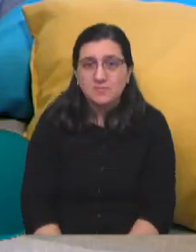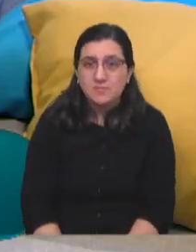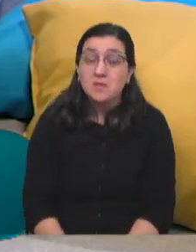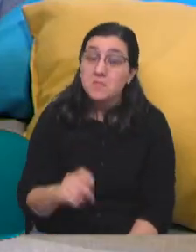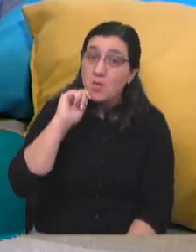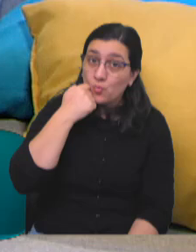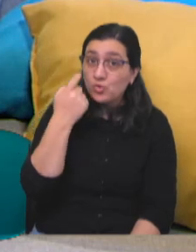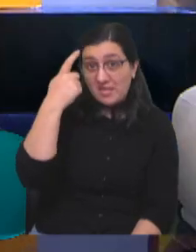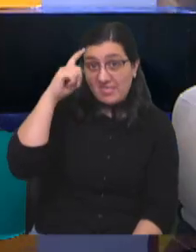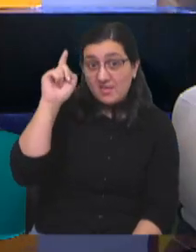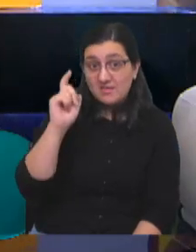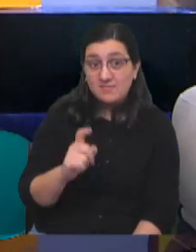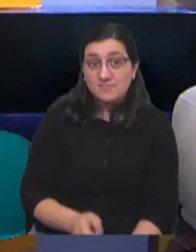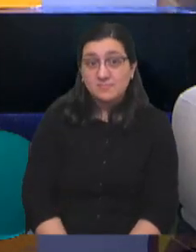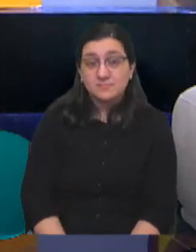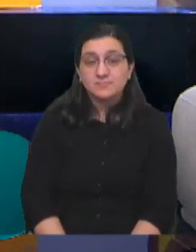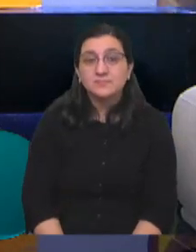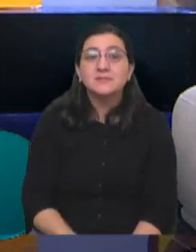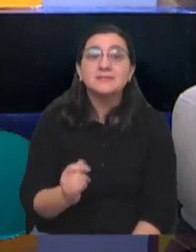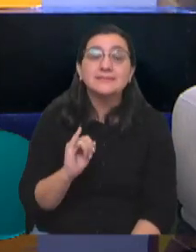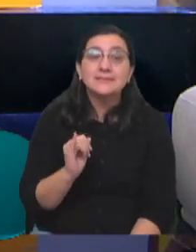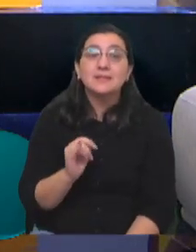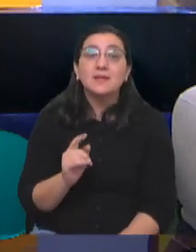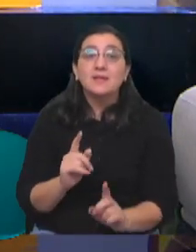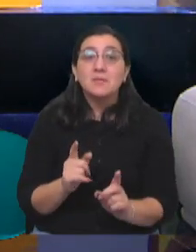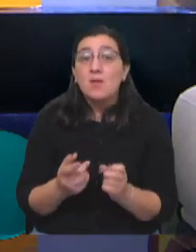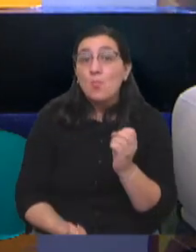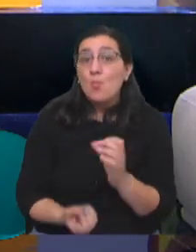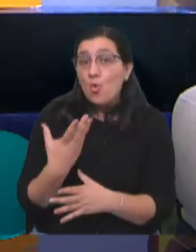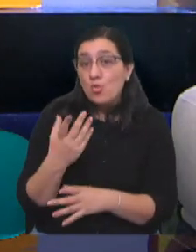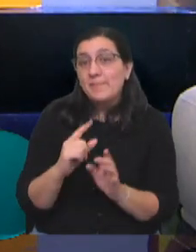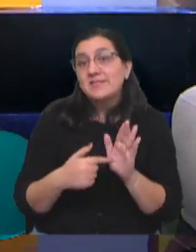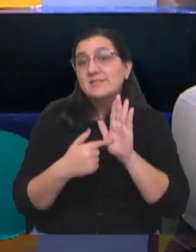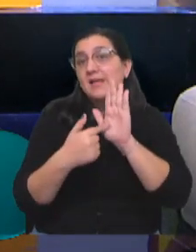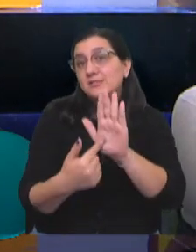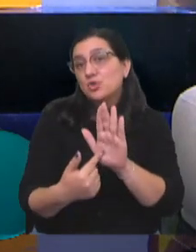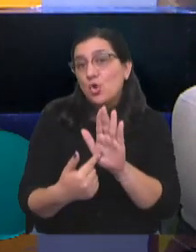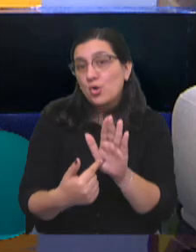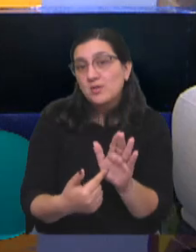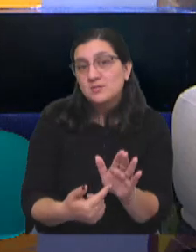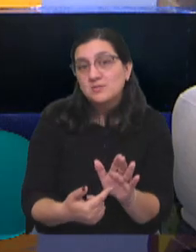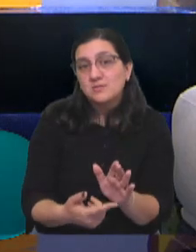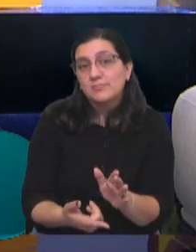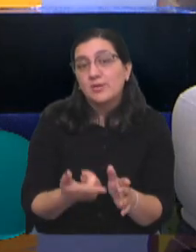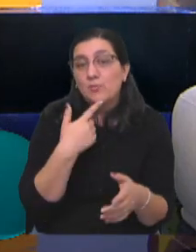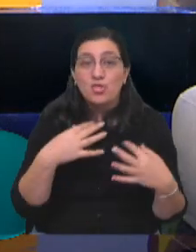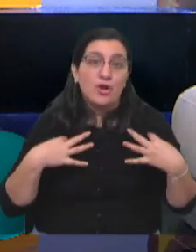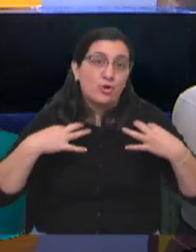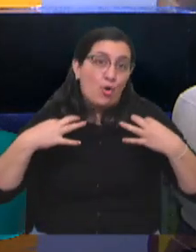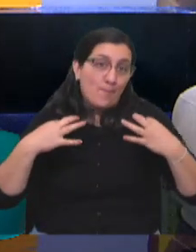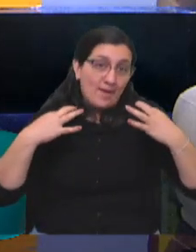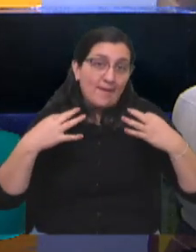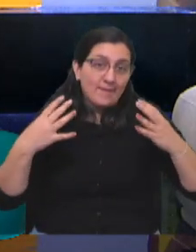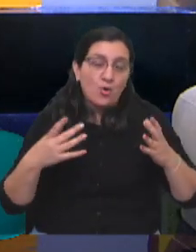Acá tenemos... Se usa mucho también en moda, por ejemplo, en presentaciones de colecciones de temporada...